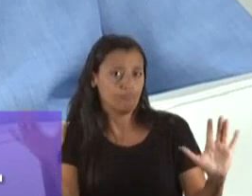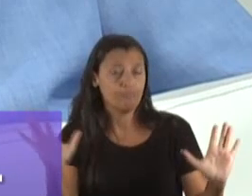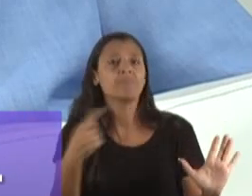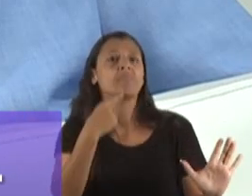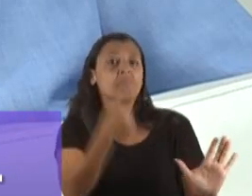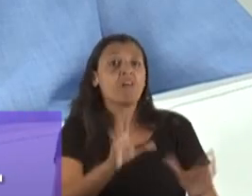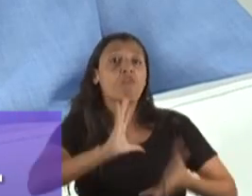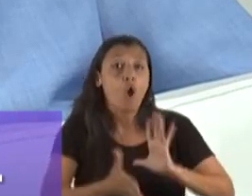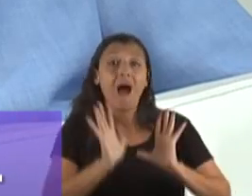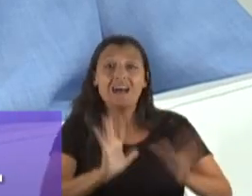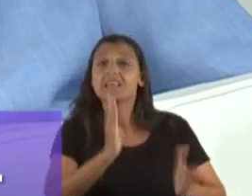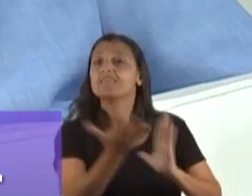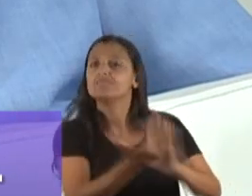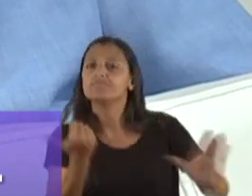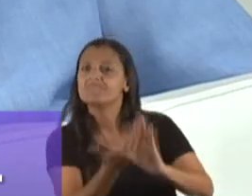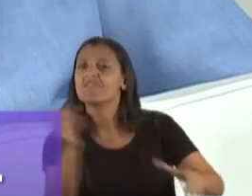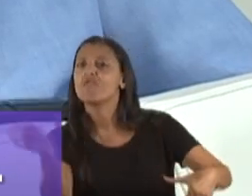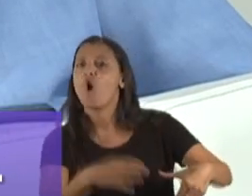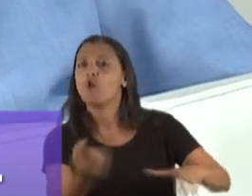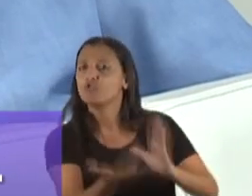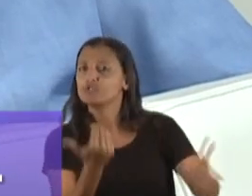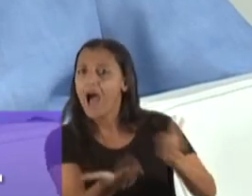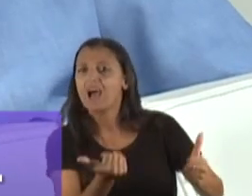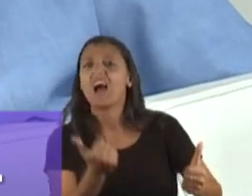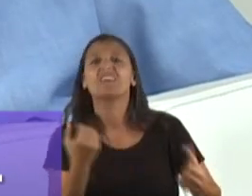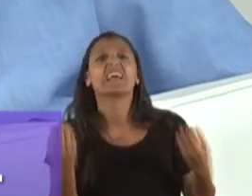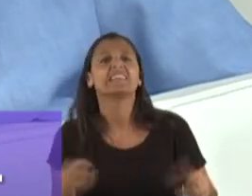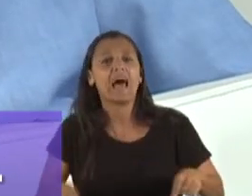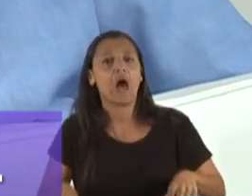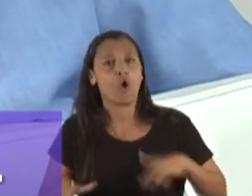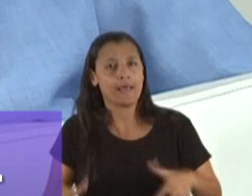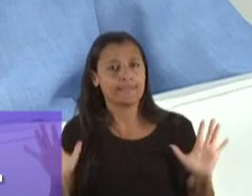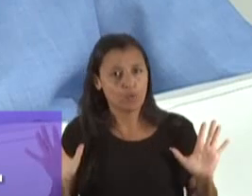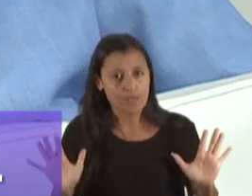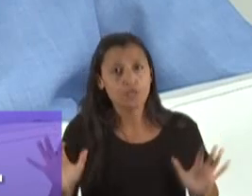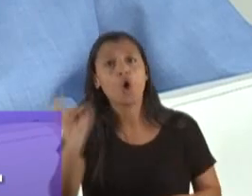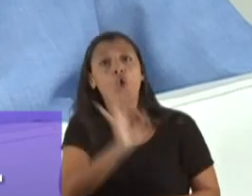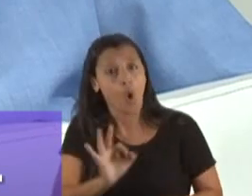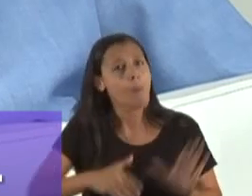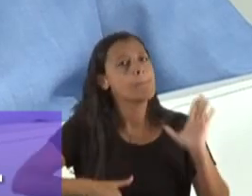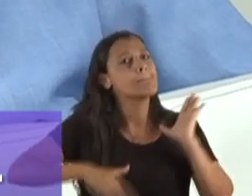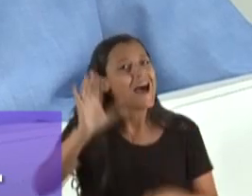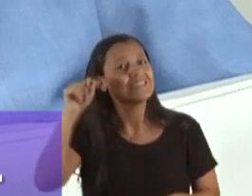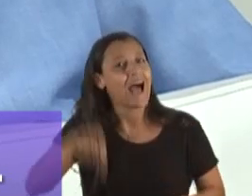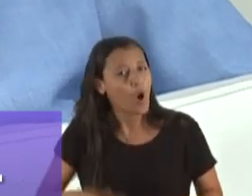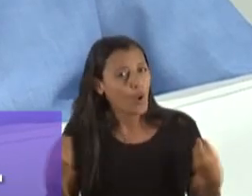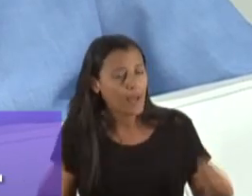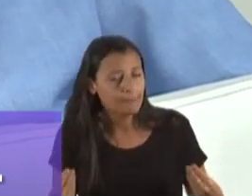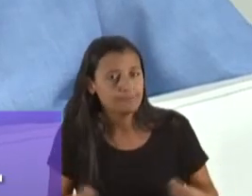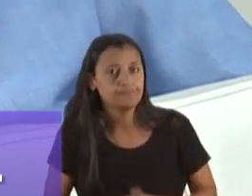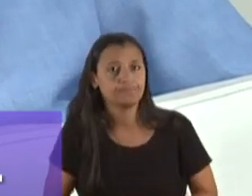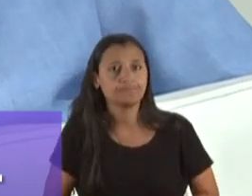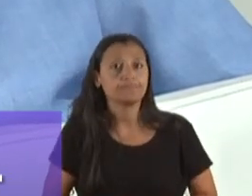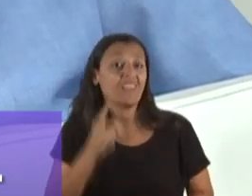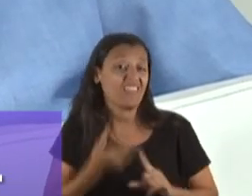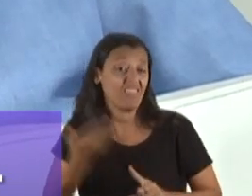va esa medida que va a adoptar el gobierno. Sobre todo, bueno, porque fue hace